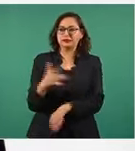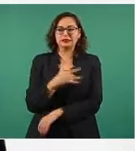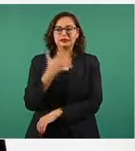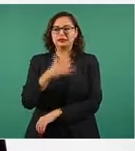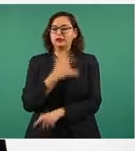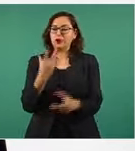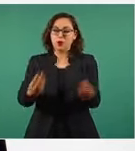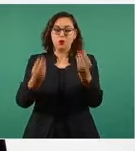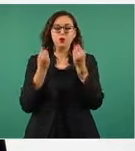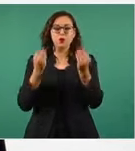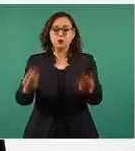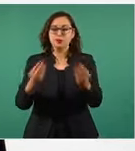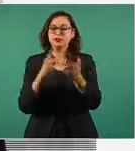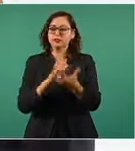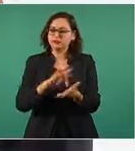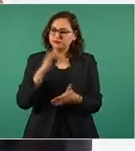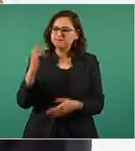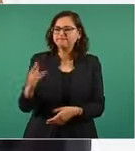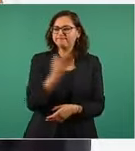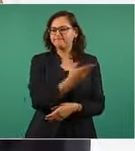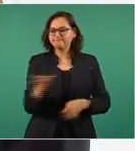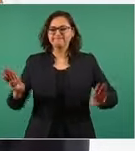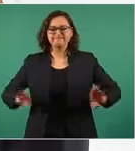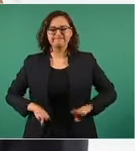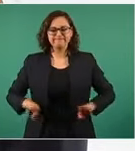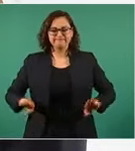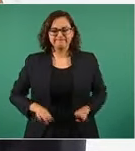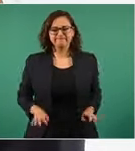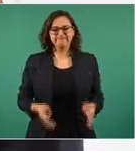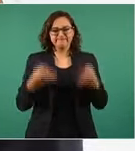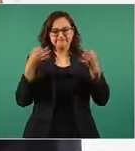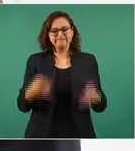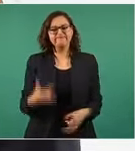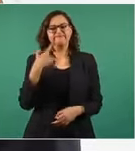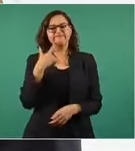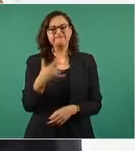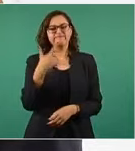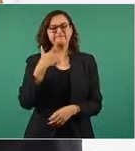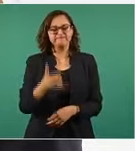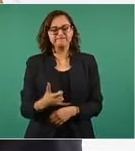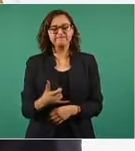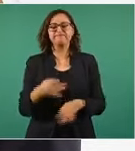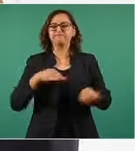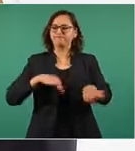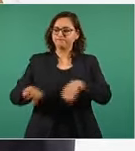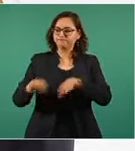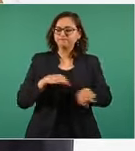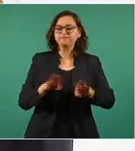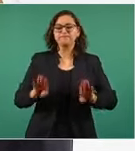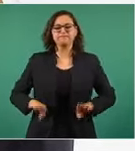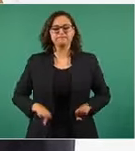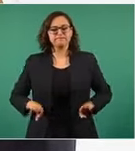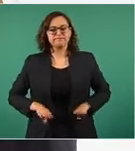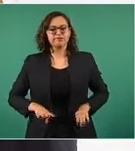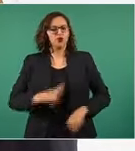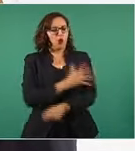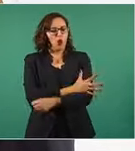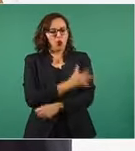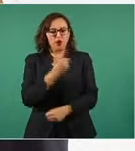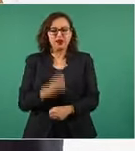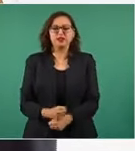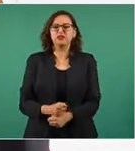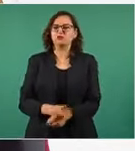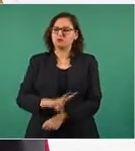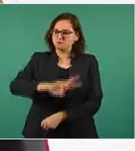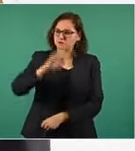dedicación, por su entrega. Servidores públicos honestos y comprometidos